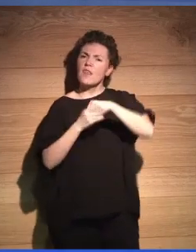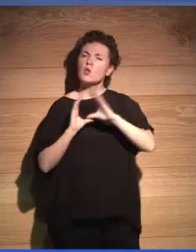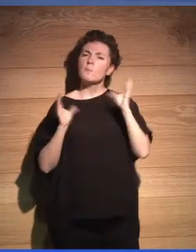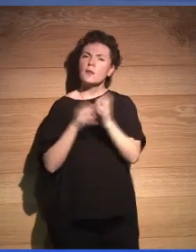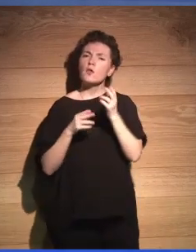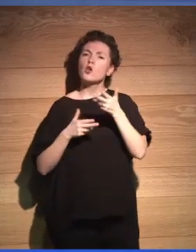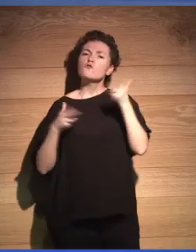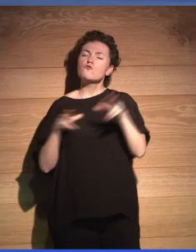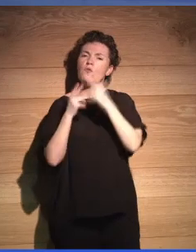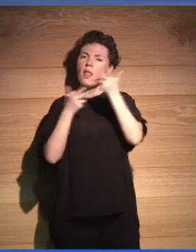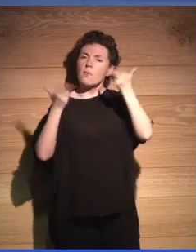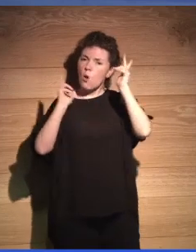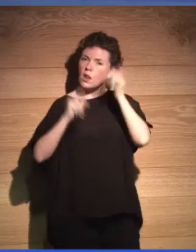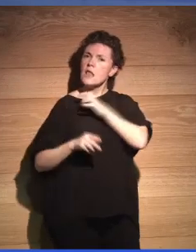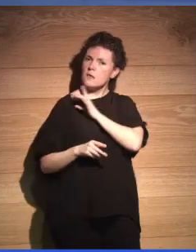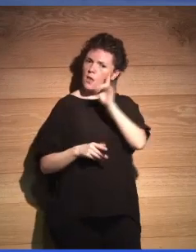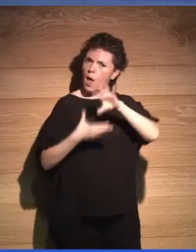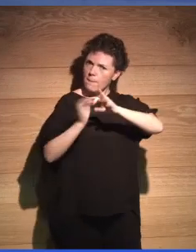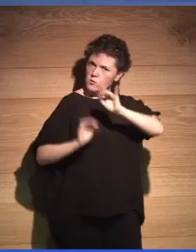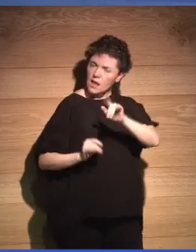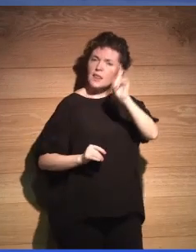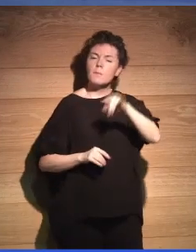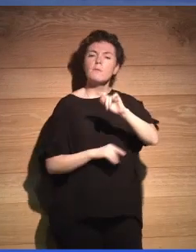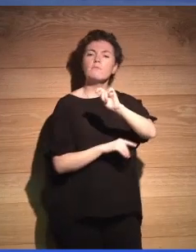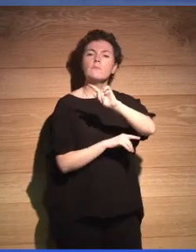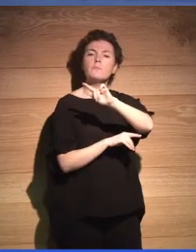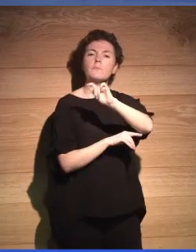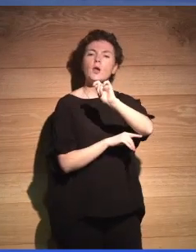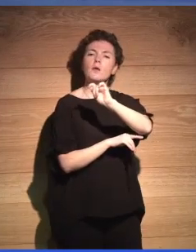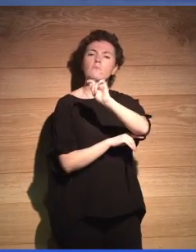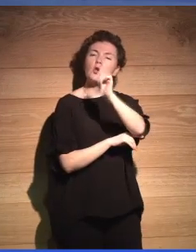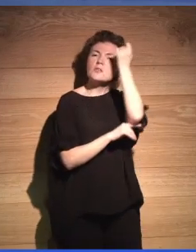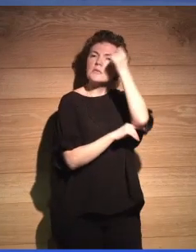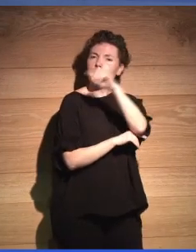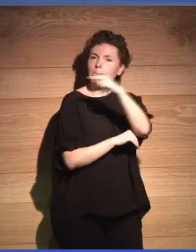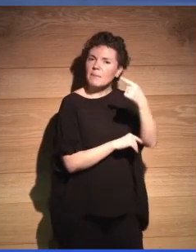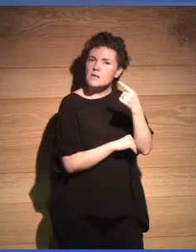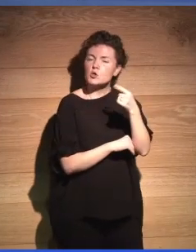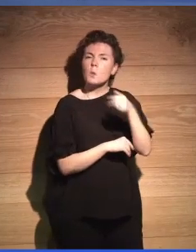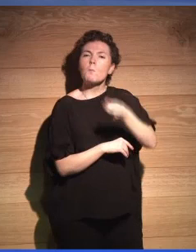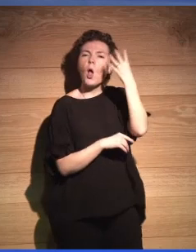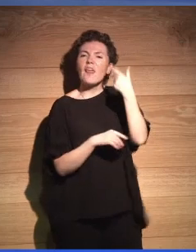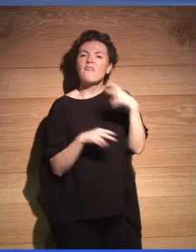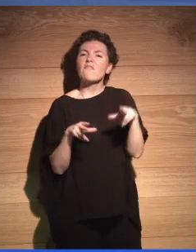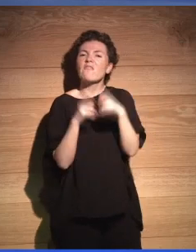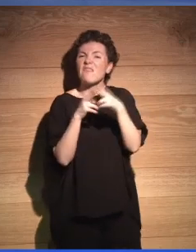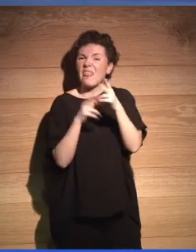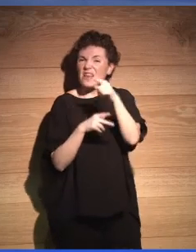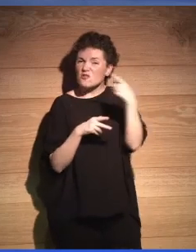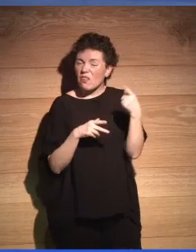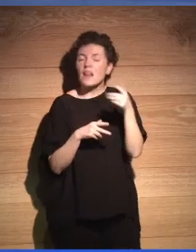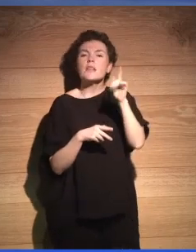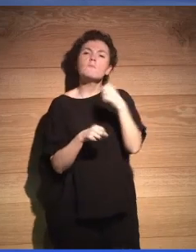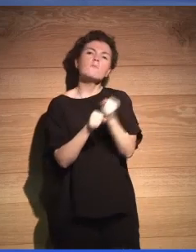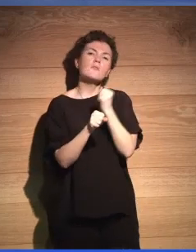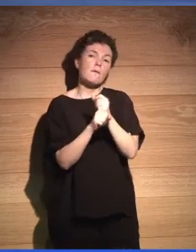en sindicatos, y también consiguió un pequeño piso en un bloque de viviendas sociales y sobre todo un trabajo